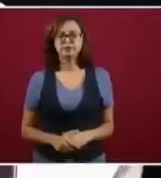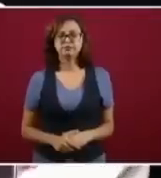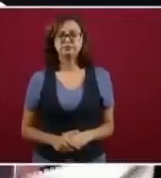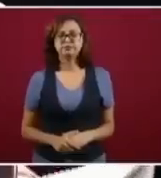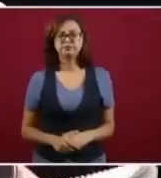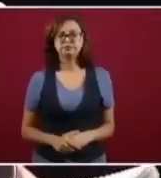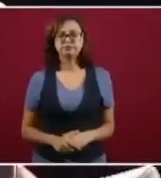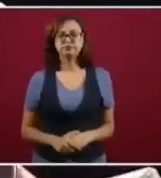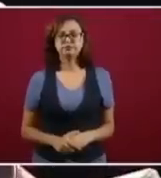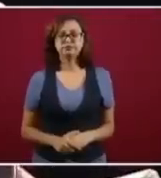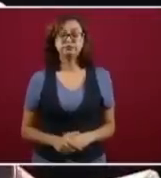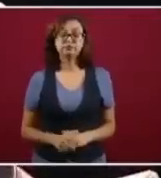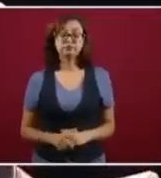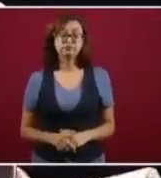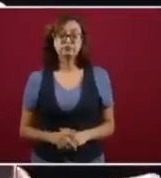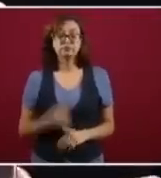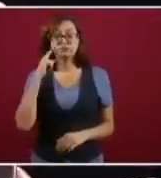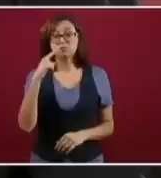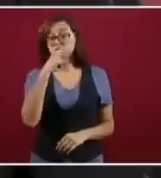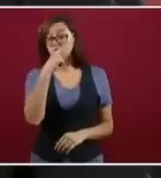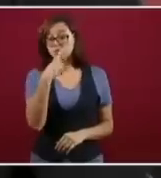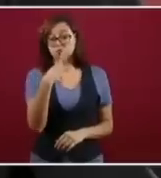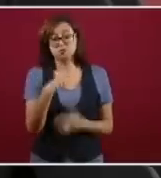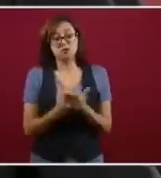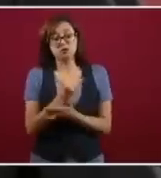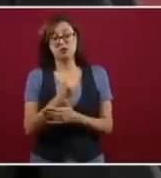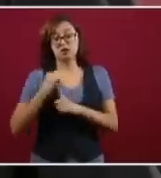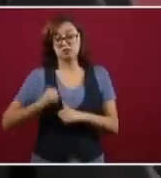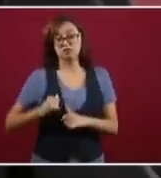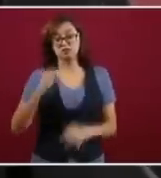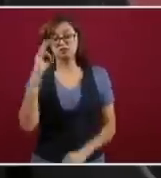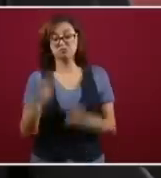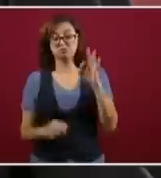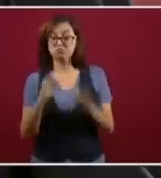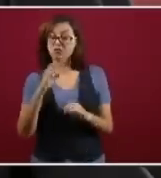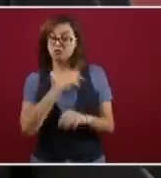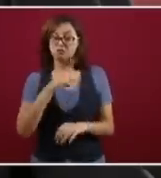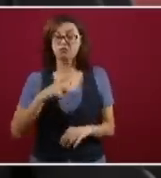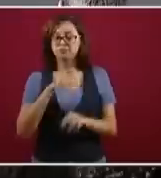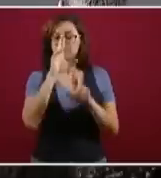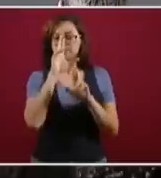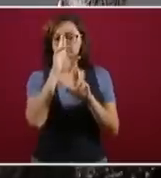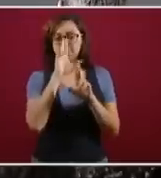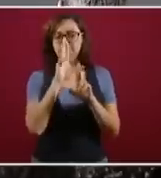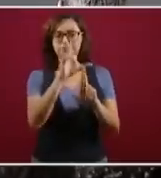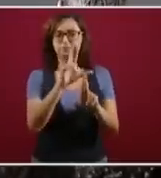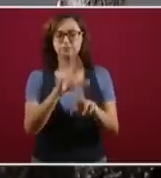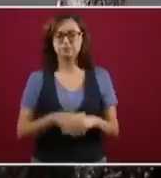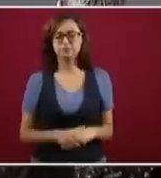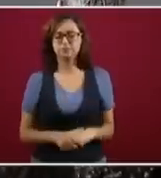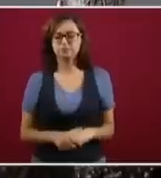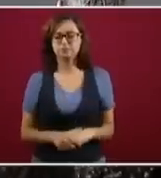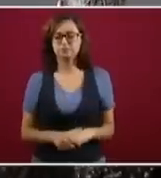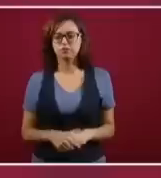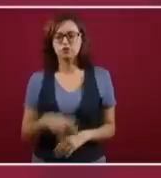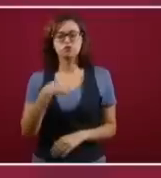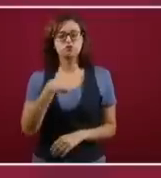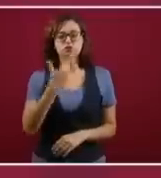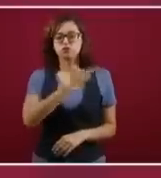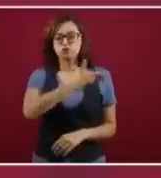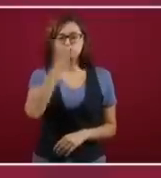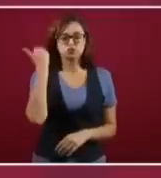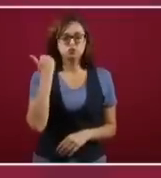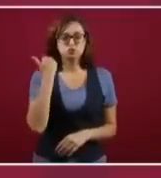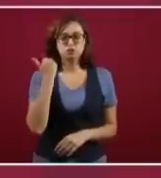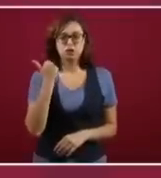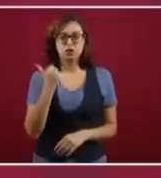Es su decisión del Poder Judicial y hay que respetarla. No sé yo si ya